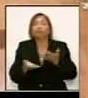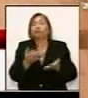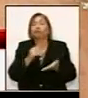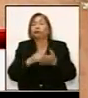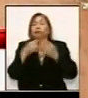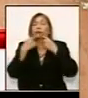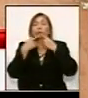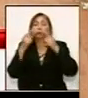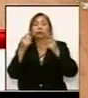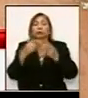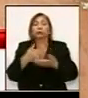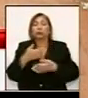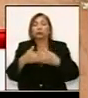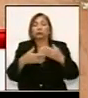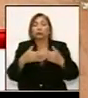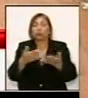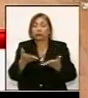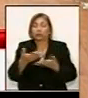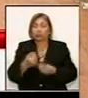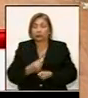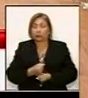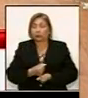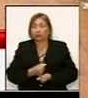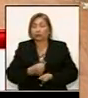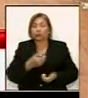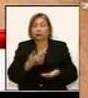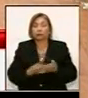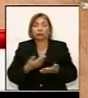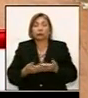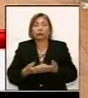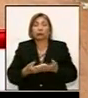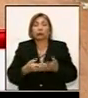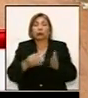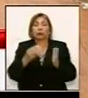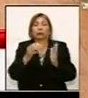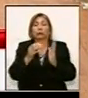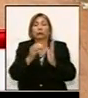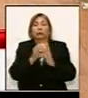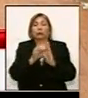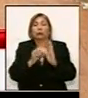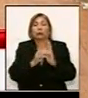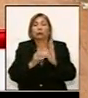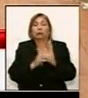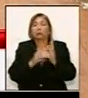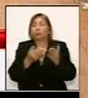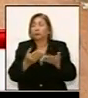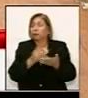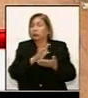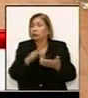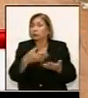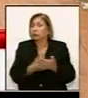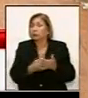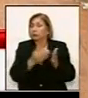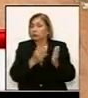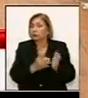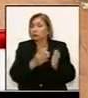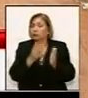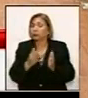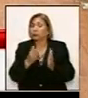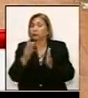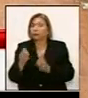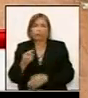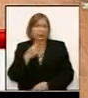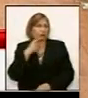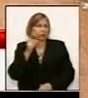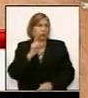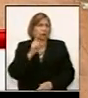declaró procedente admitir esta denuncia constitucional, y por ello se ha dado con todos los procedimientos. Y no es tan cierto cuando